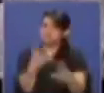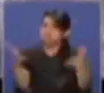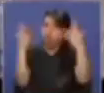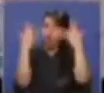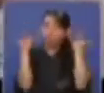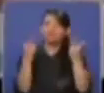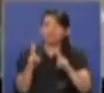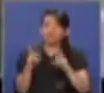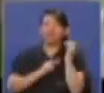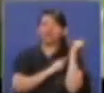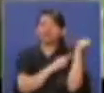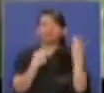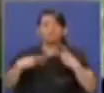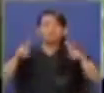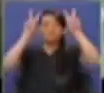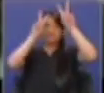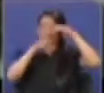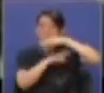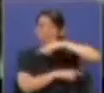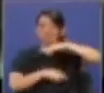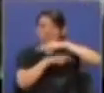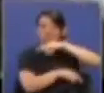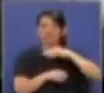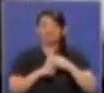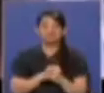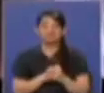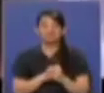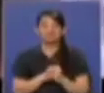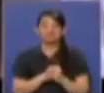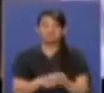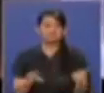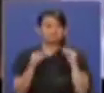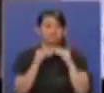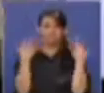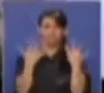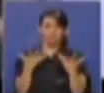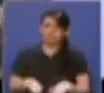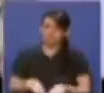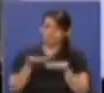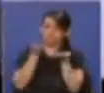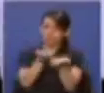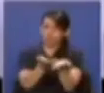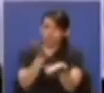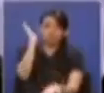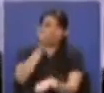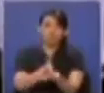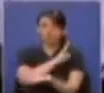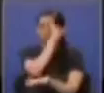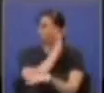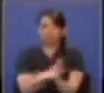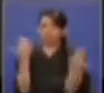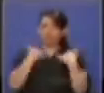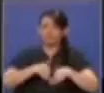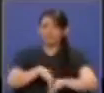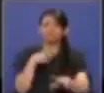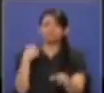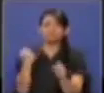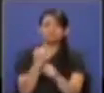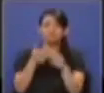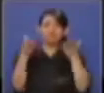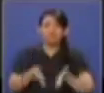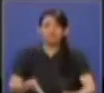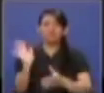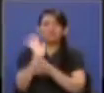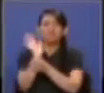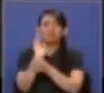más recursos. Seguiremos entregando obras como estas sin detenernos. Nosotros trabajamos y decimos, Zamora